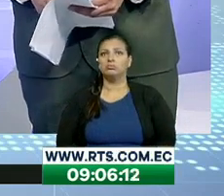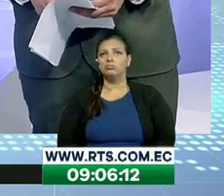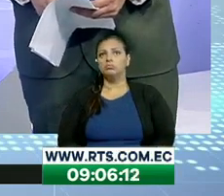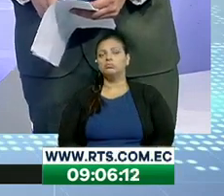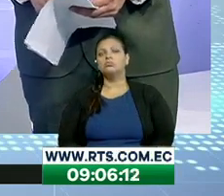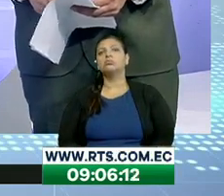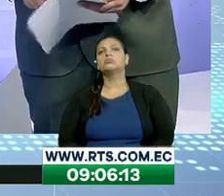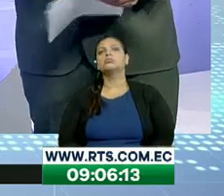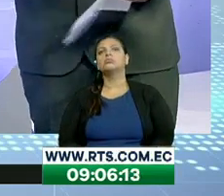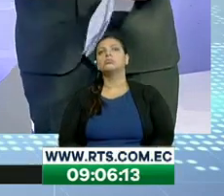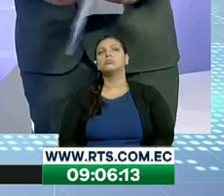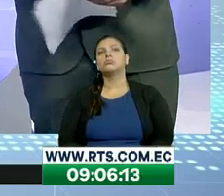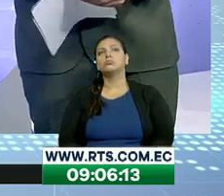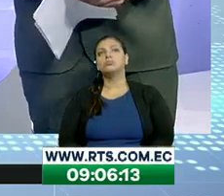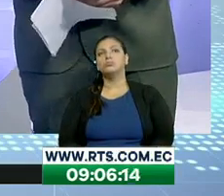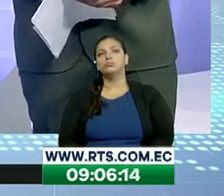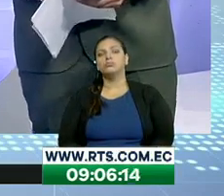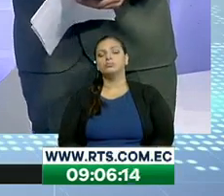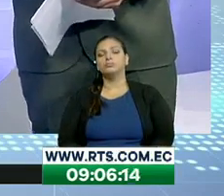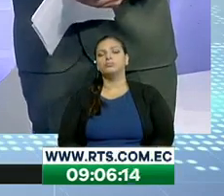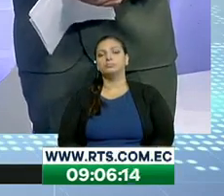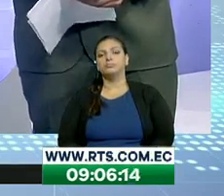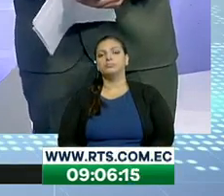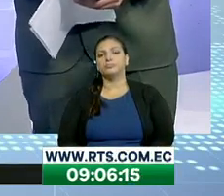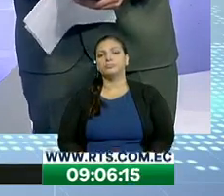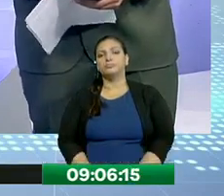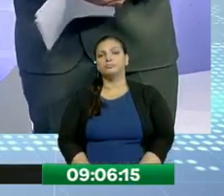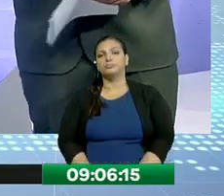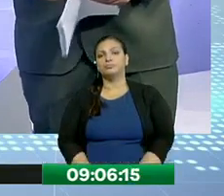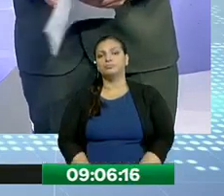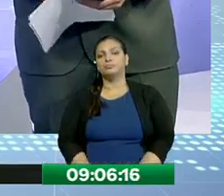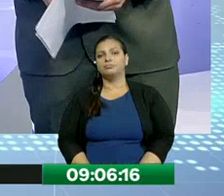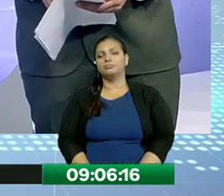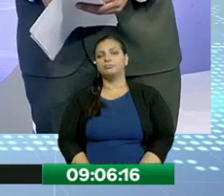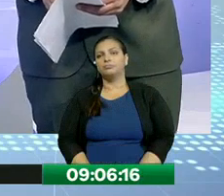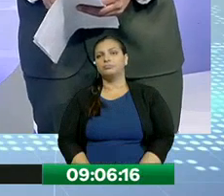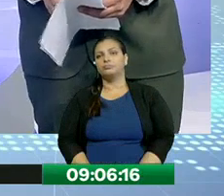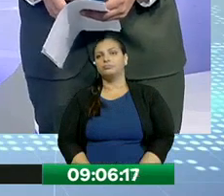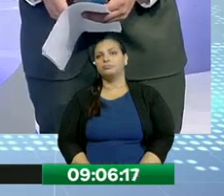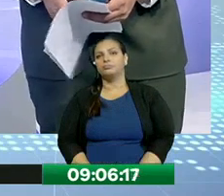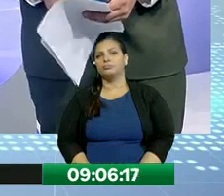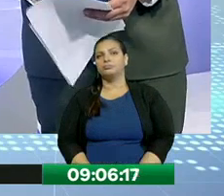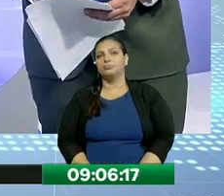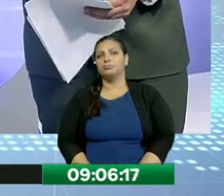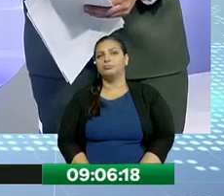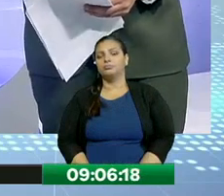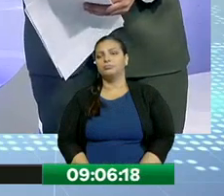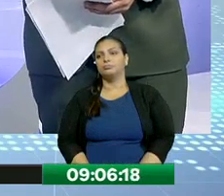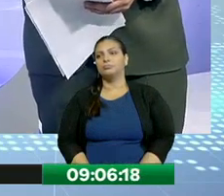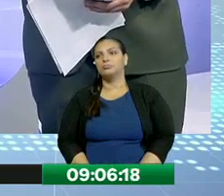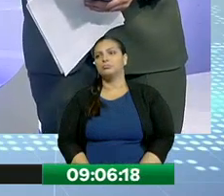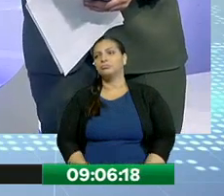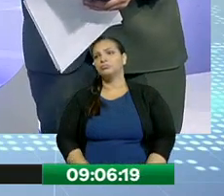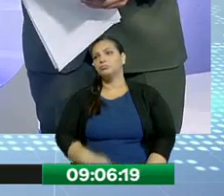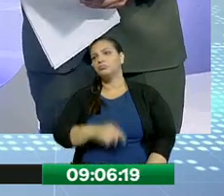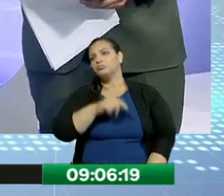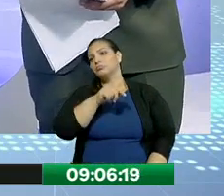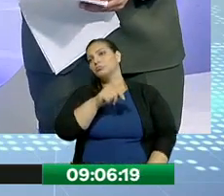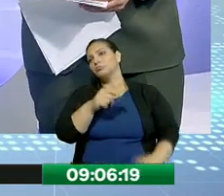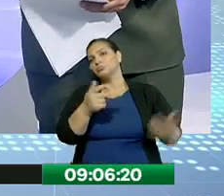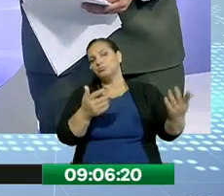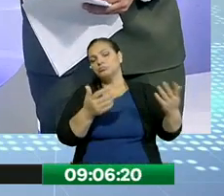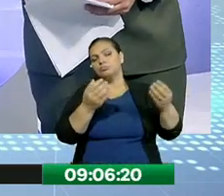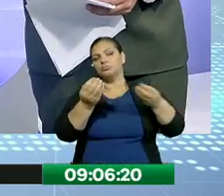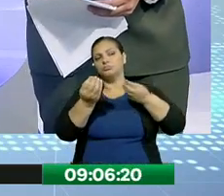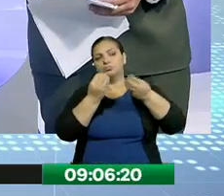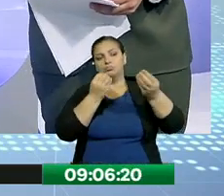tema del puente también y que puedan cruzar. También sabemos que ya existe el diálogo entre los moradores del sector y también agentes de la comisión. Muy